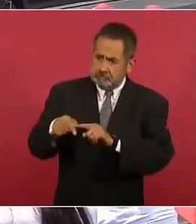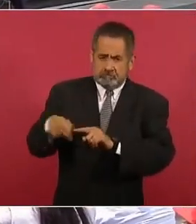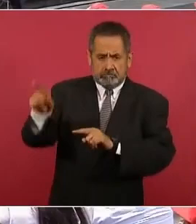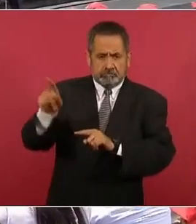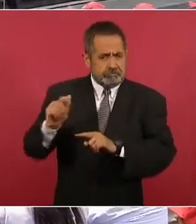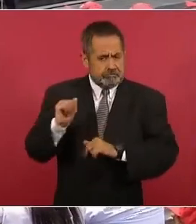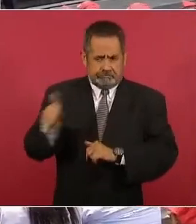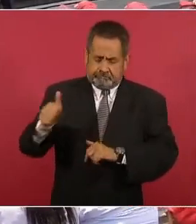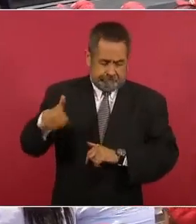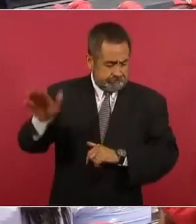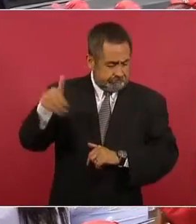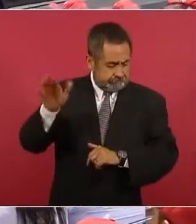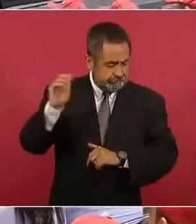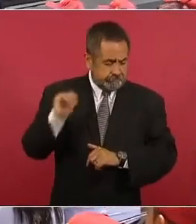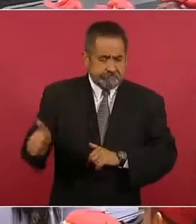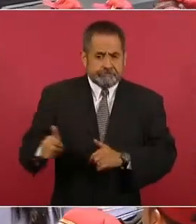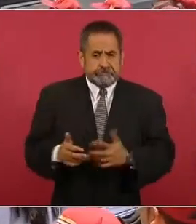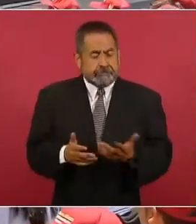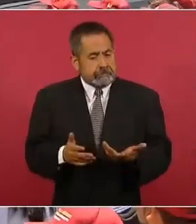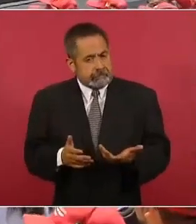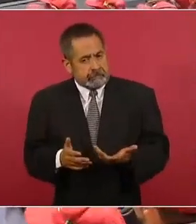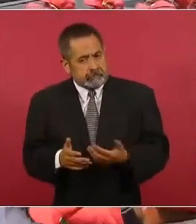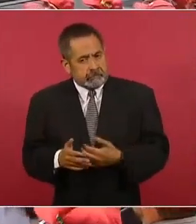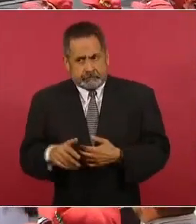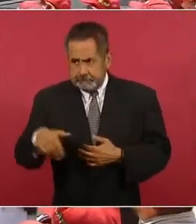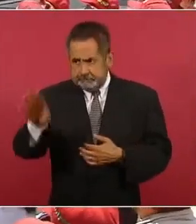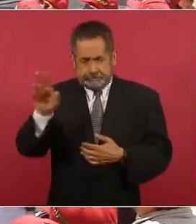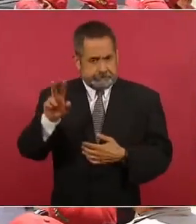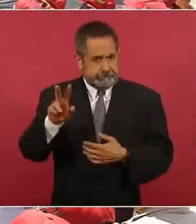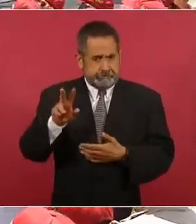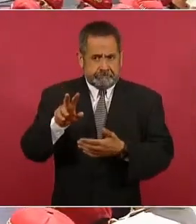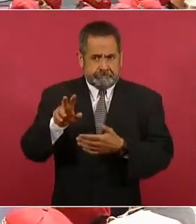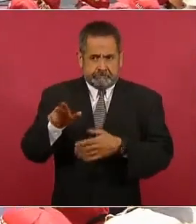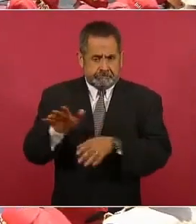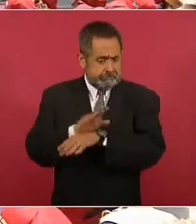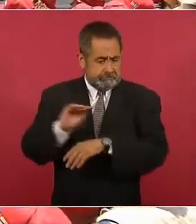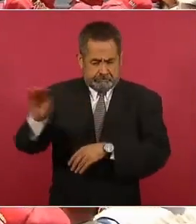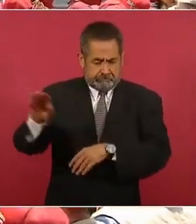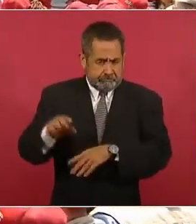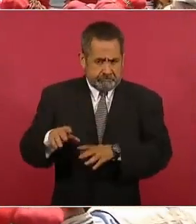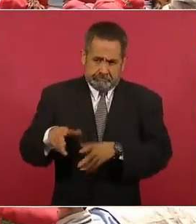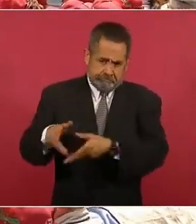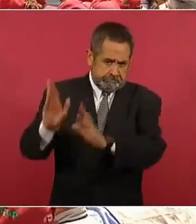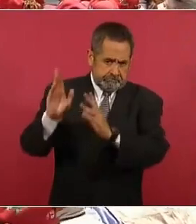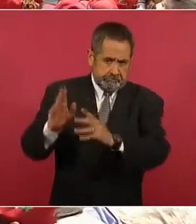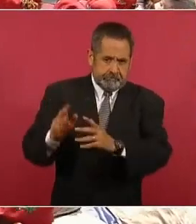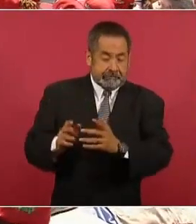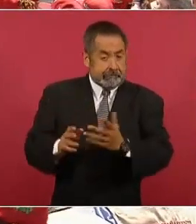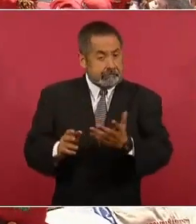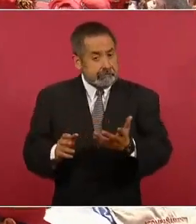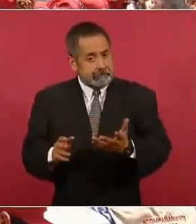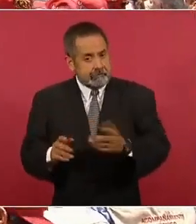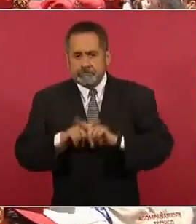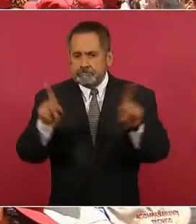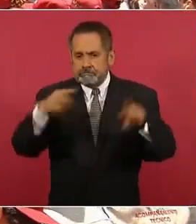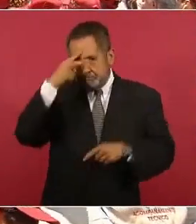aguaquen el ala, que ya se vayan. Acá